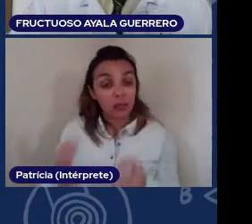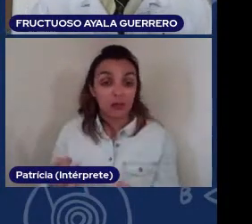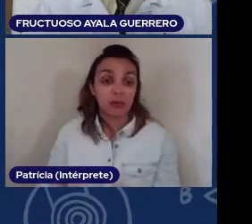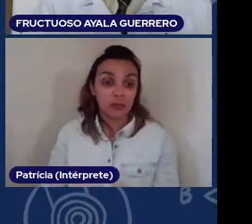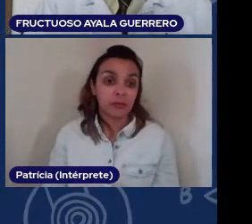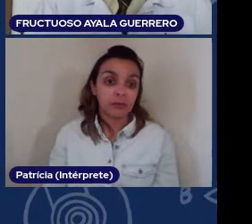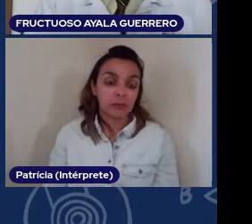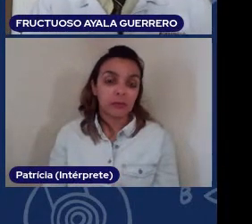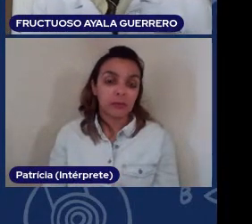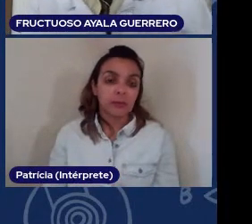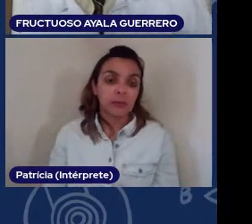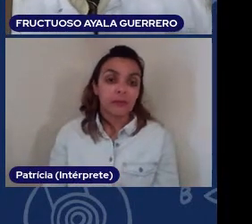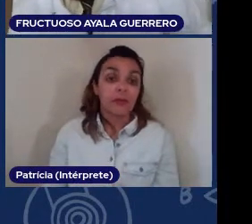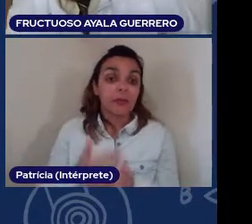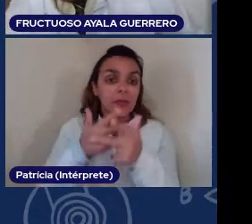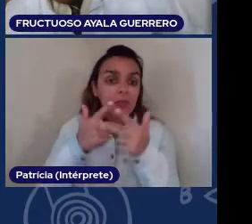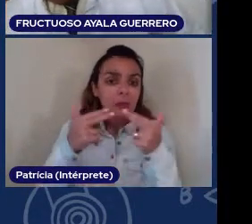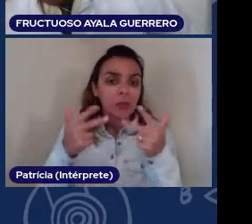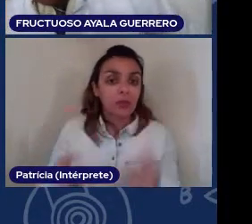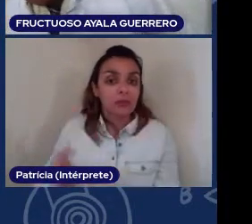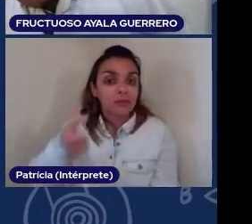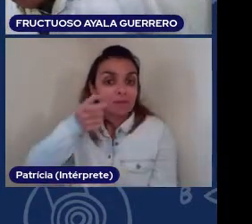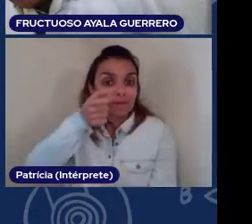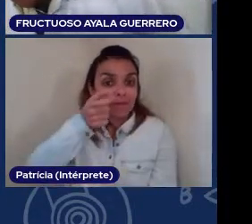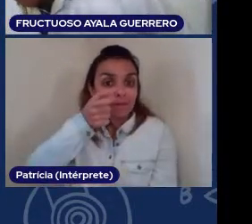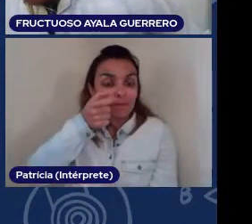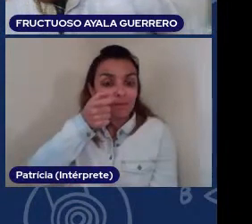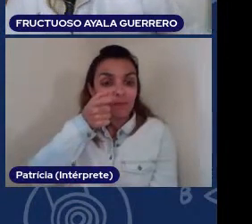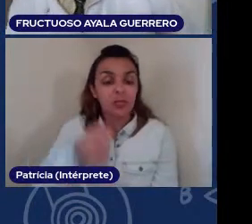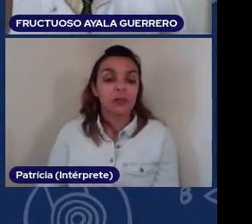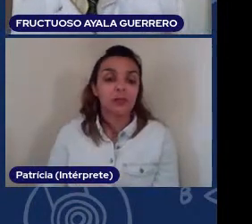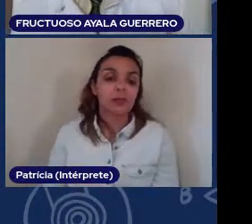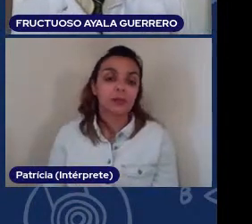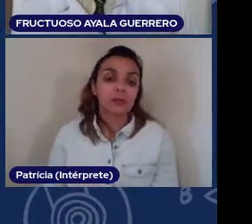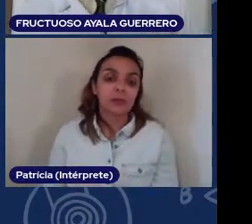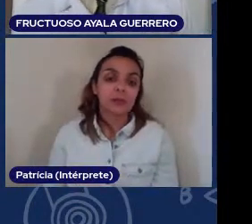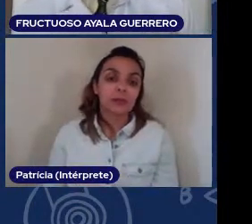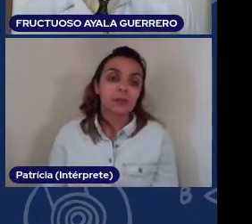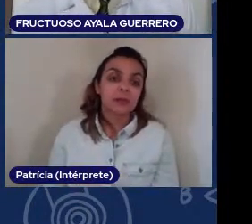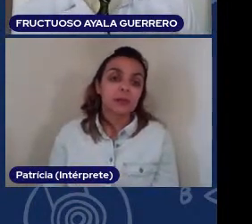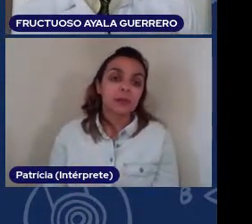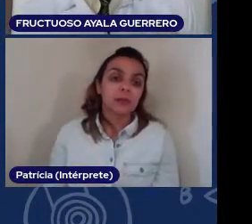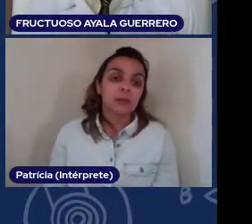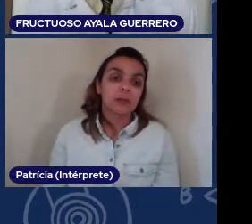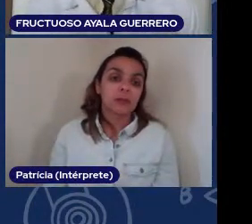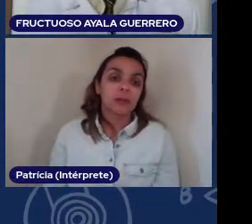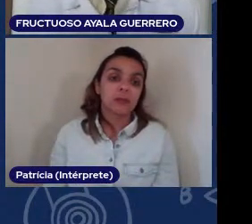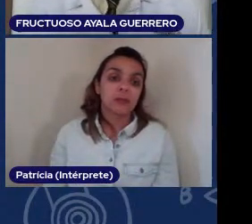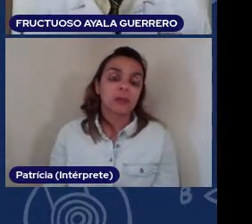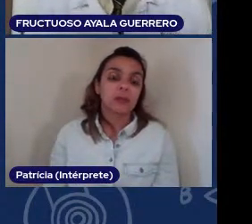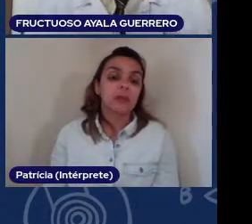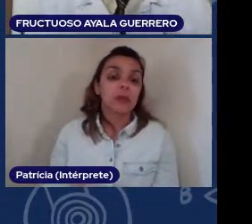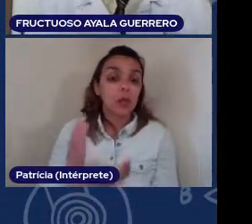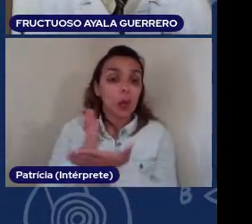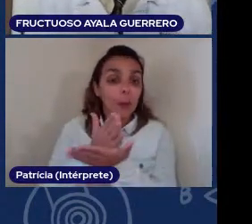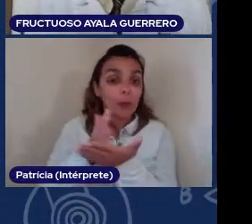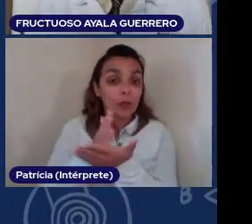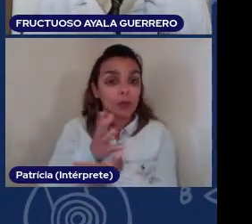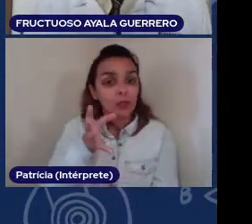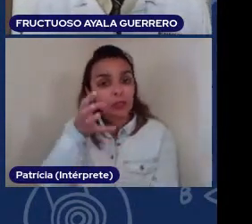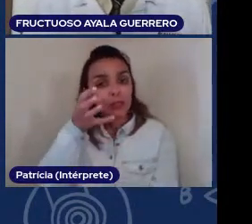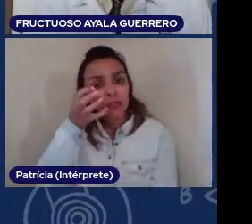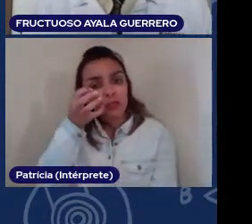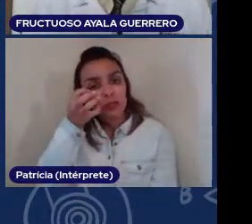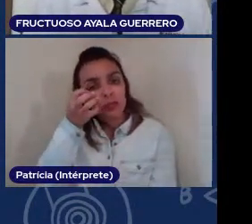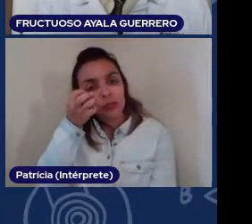Y una cosa muy interesante, no nada más el proceso de dormir está